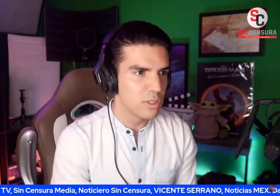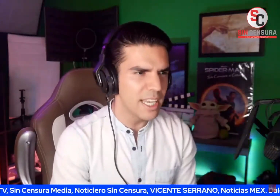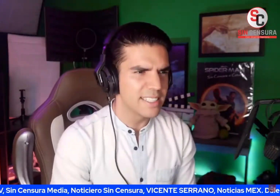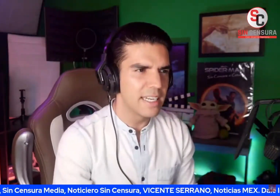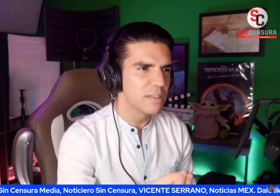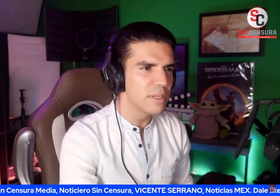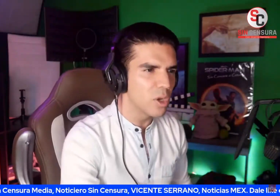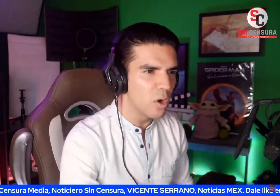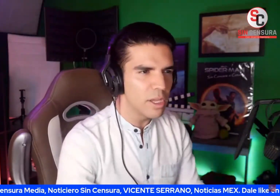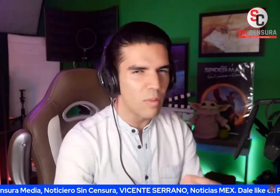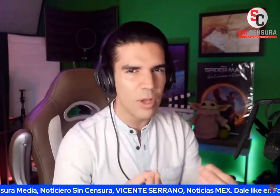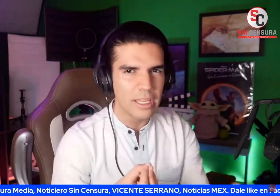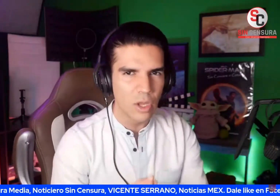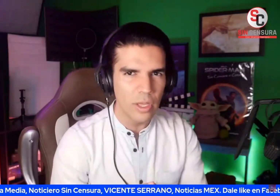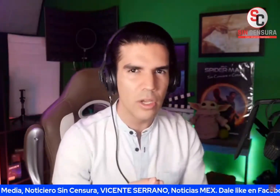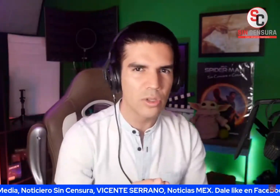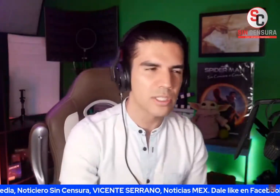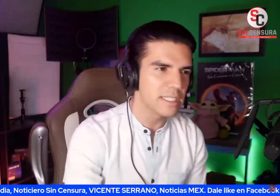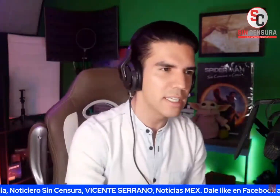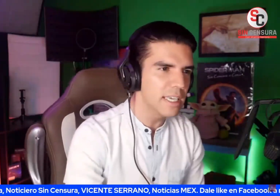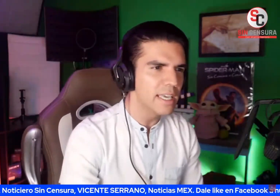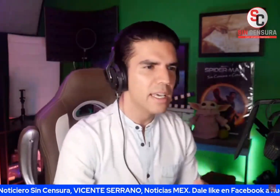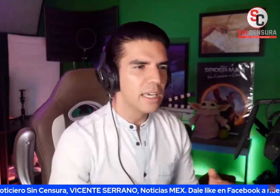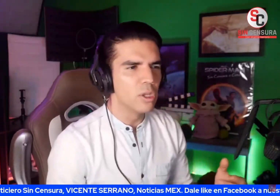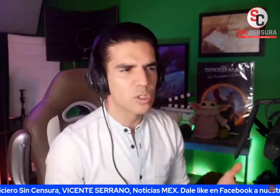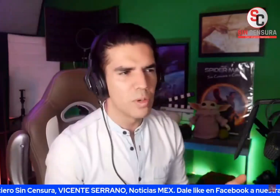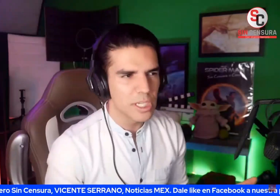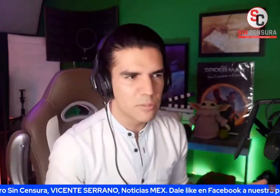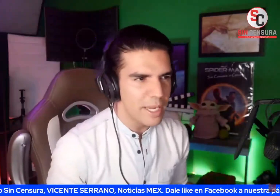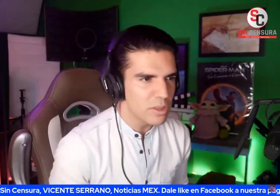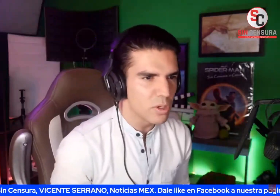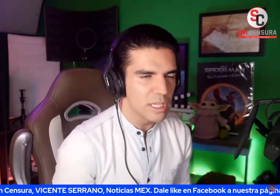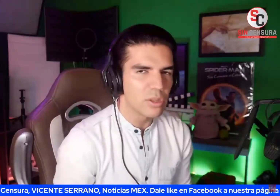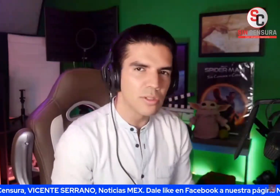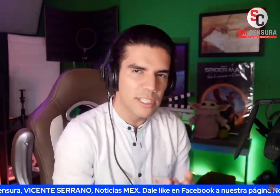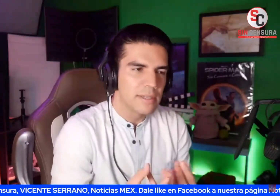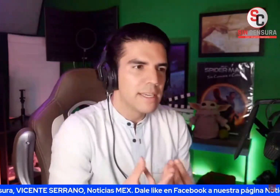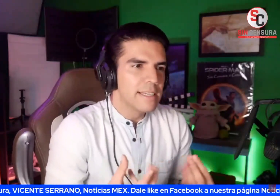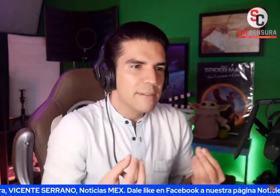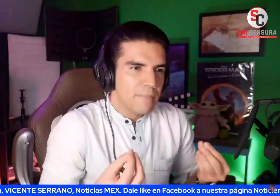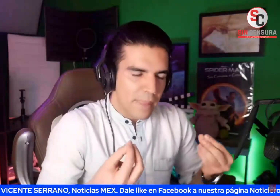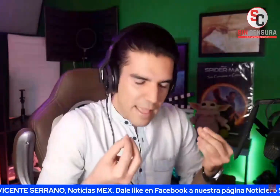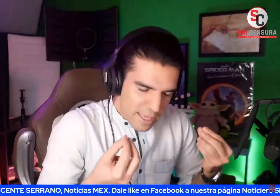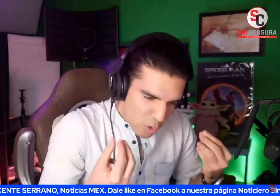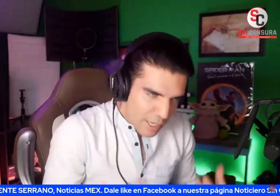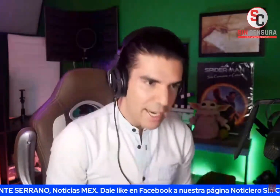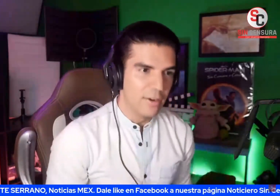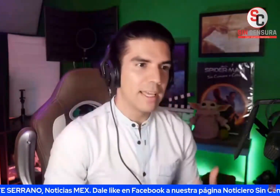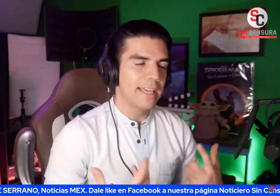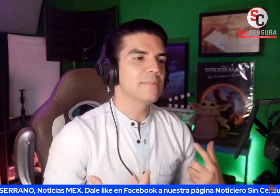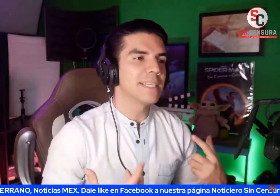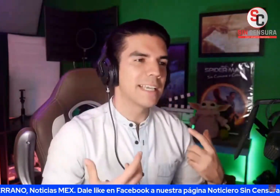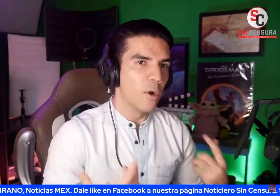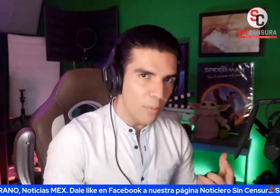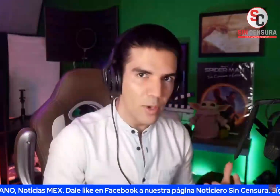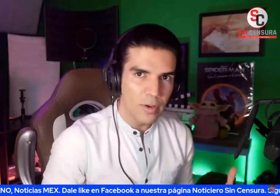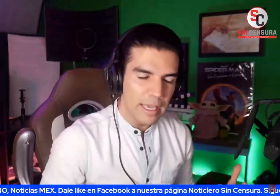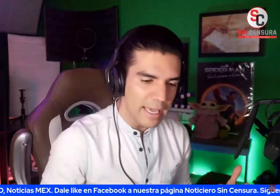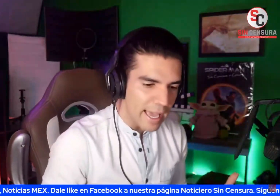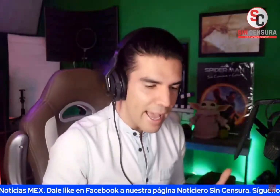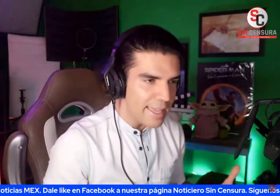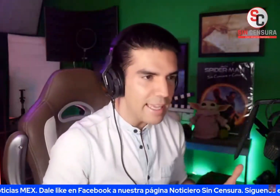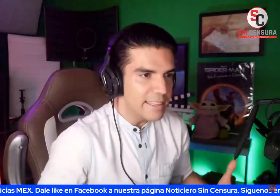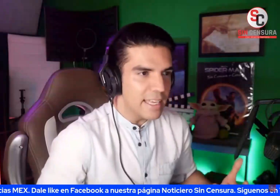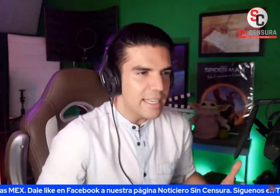hace unos días, se les invitó y como que no, y que otros que sí, y no somos expertos. Entonces, yo creo que es más que obvio